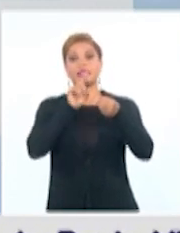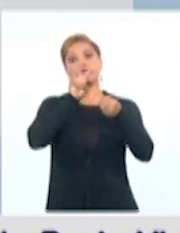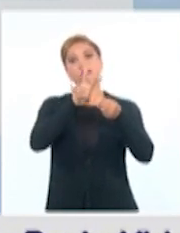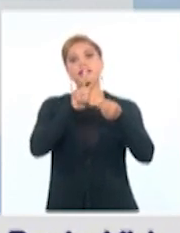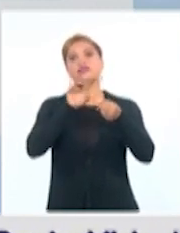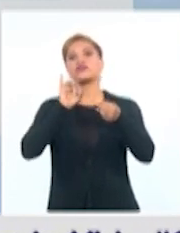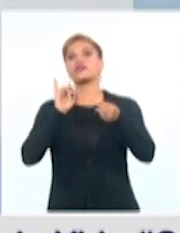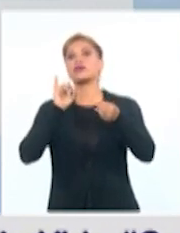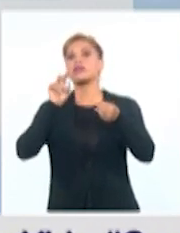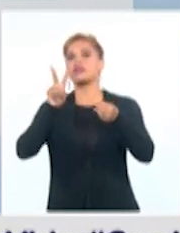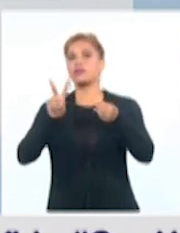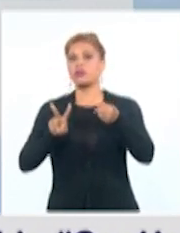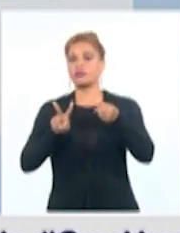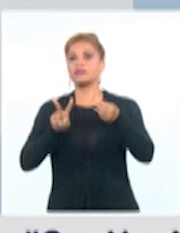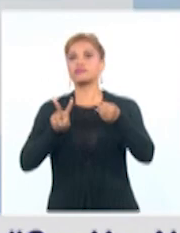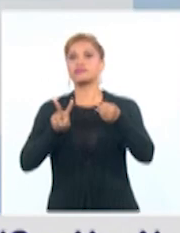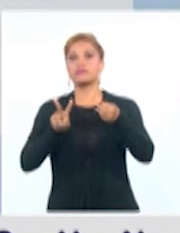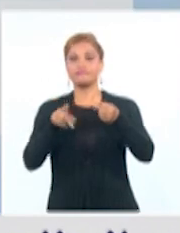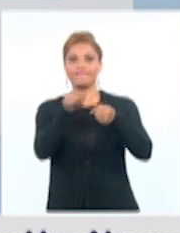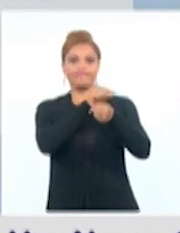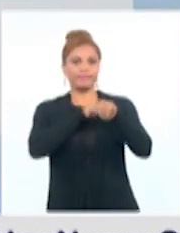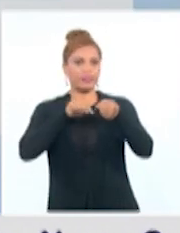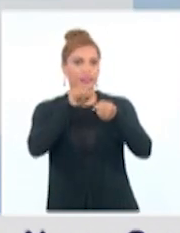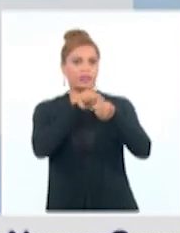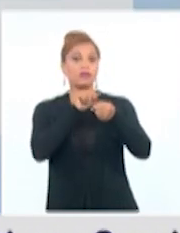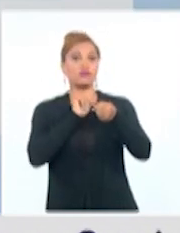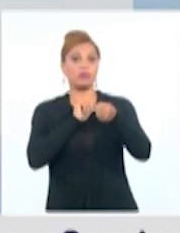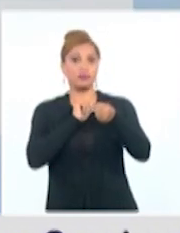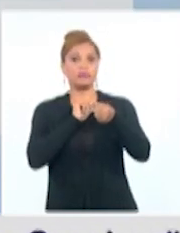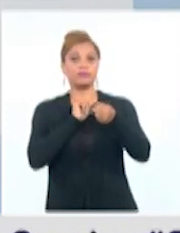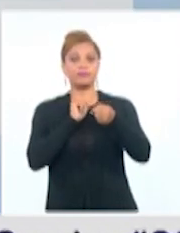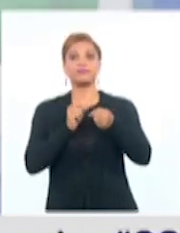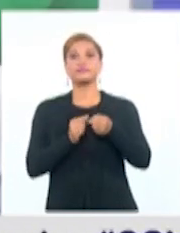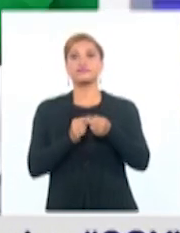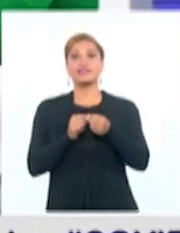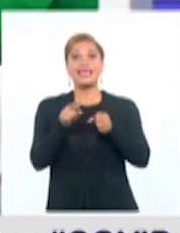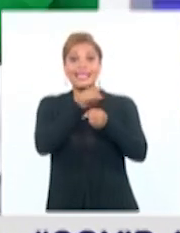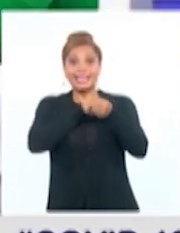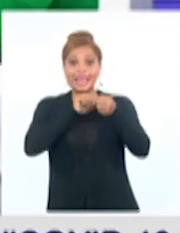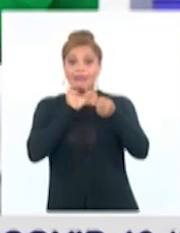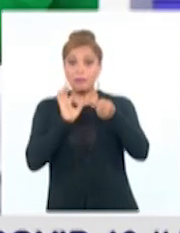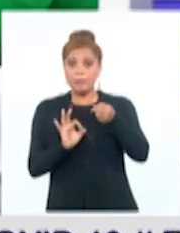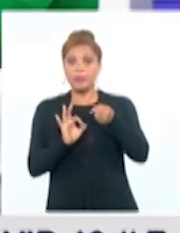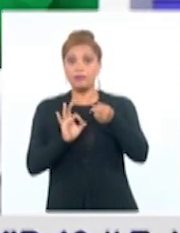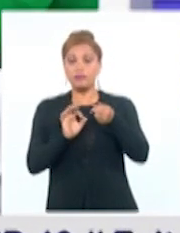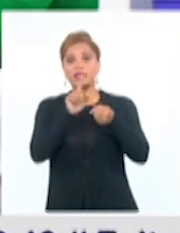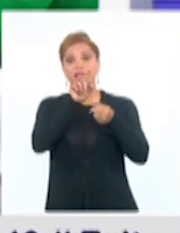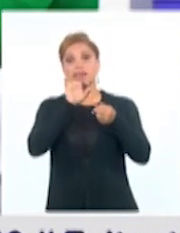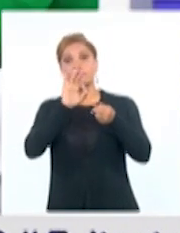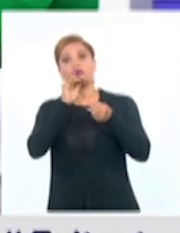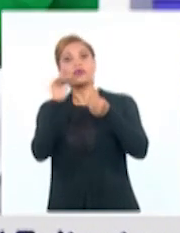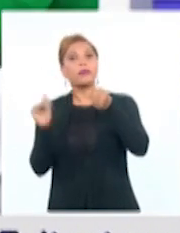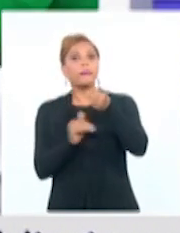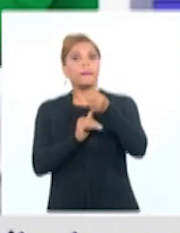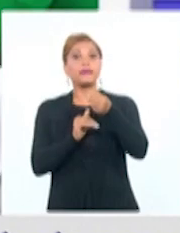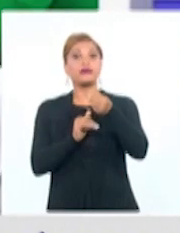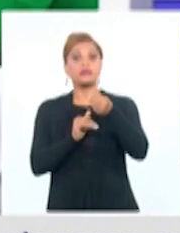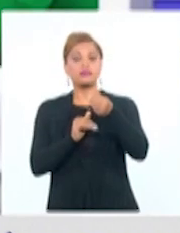362 de los 377. De estos de 18 años y